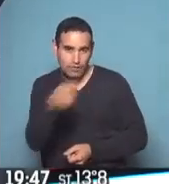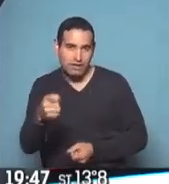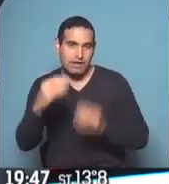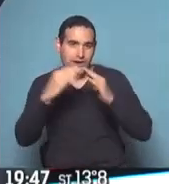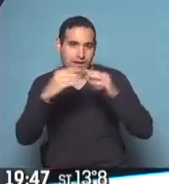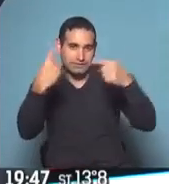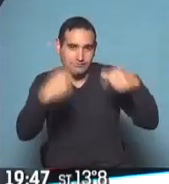pertenecían a daniel muñoz